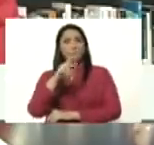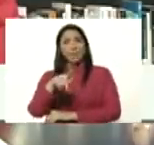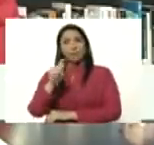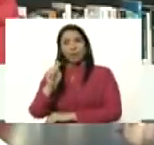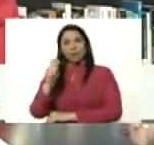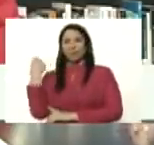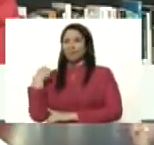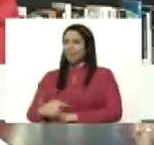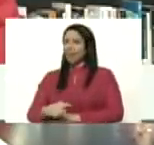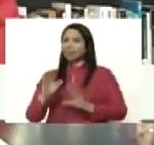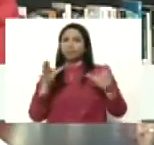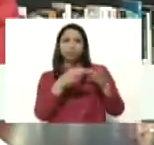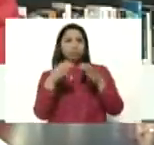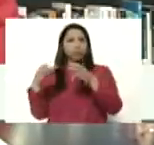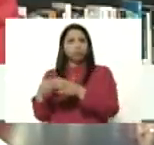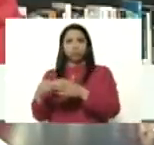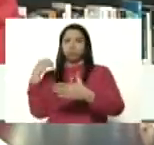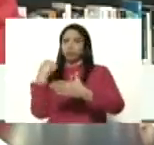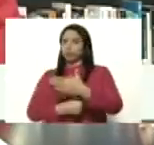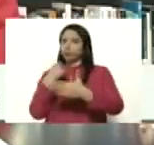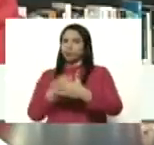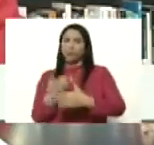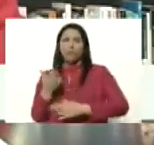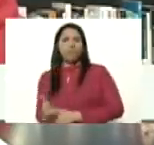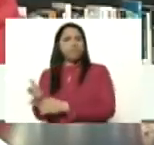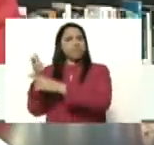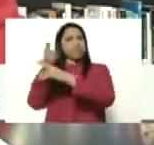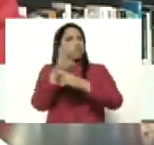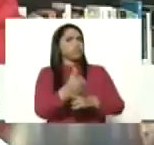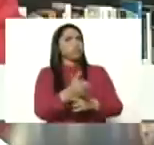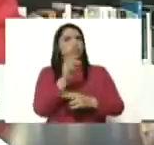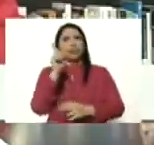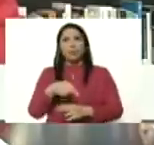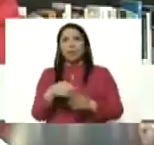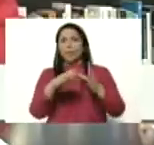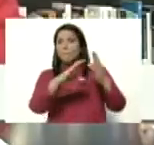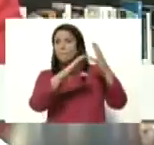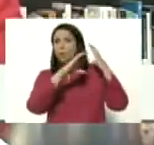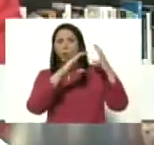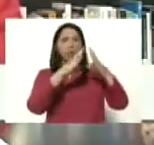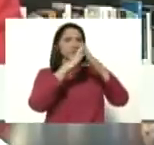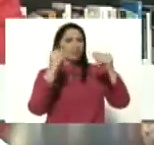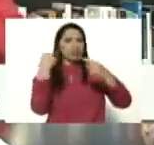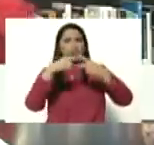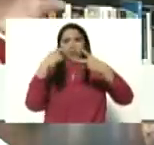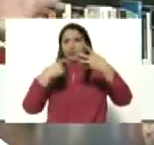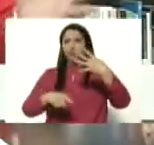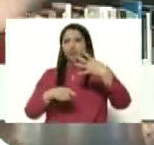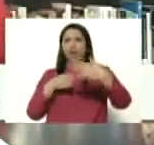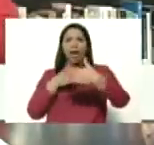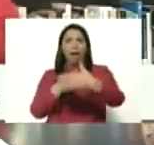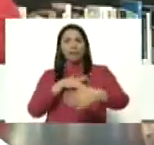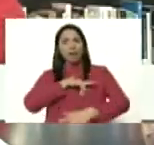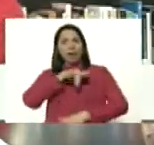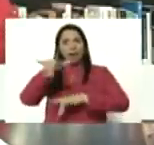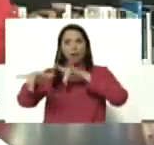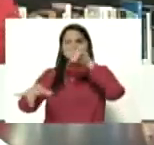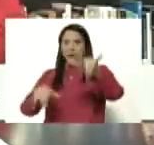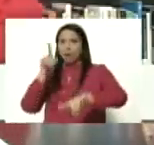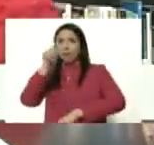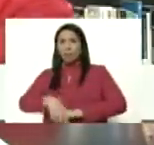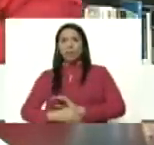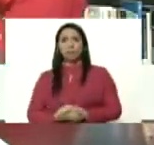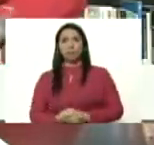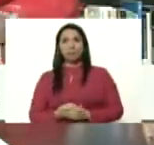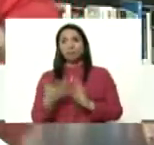tengan sus cuerpos de combatientes, sus fusiles, sus IGLAS, sus misiles y su antiaérea, todos. ¿Qué